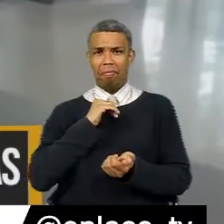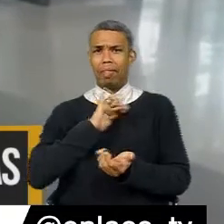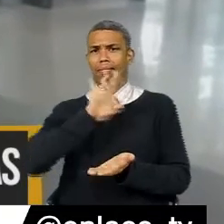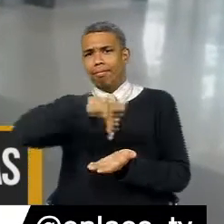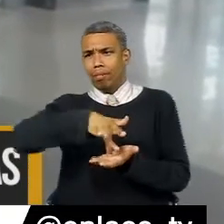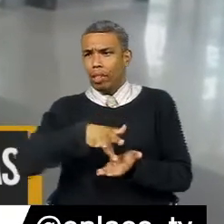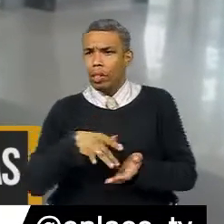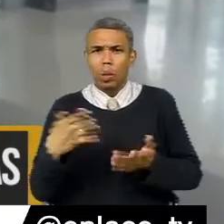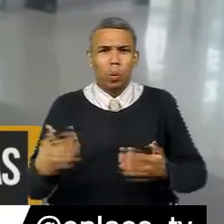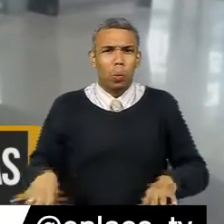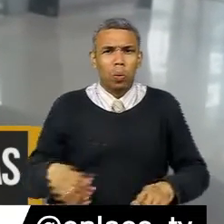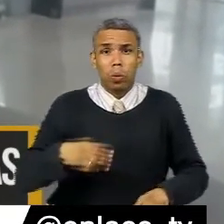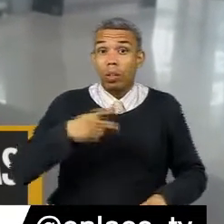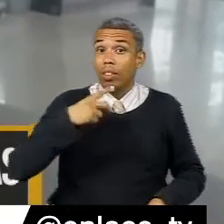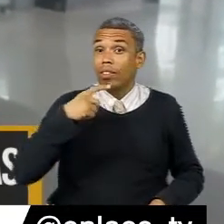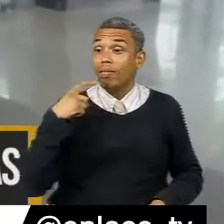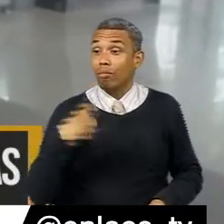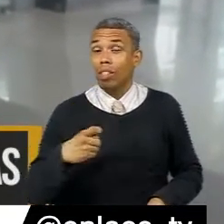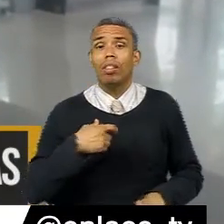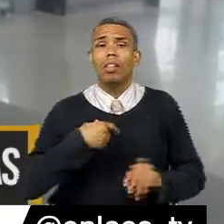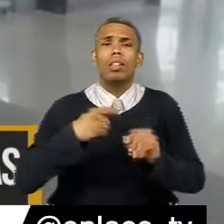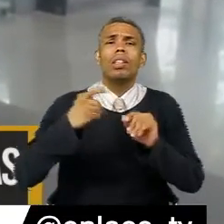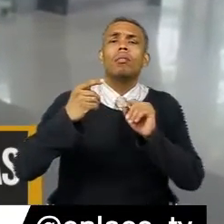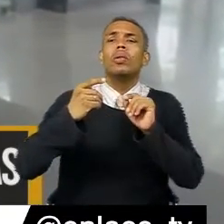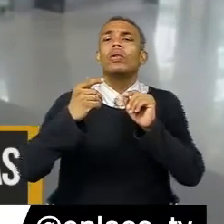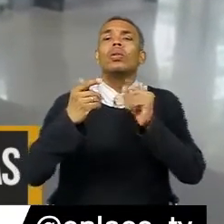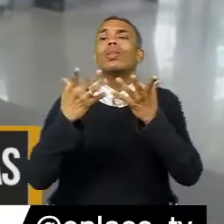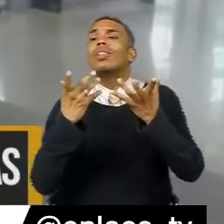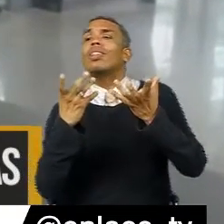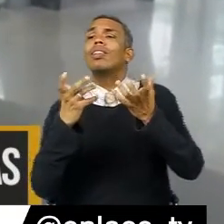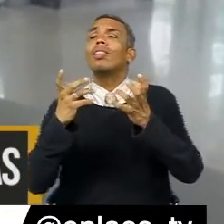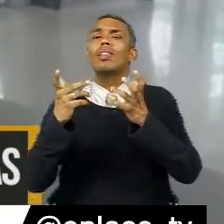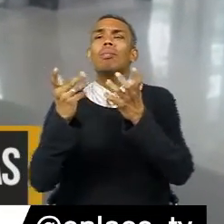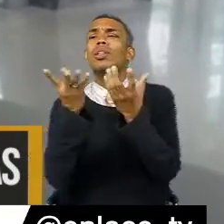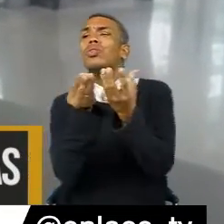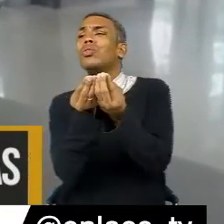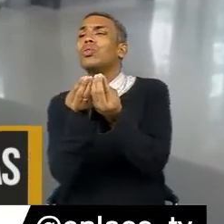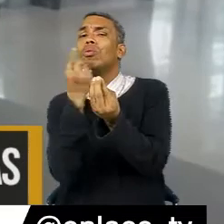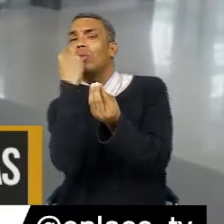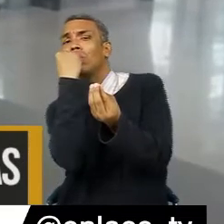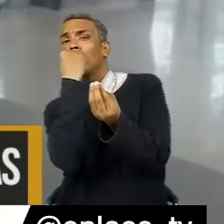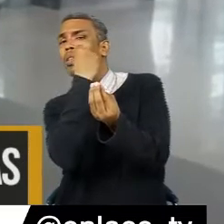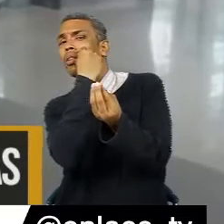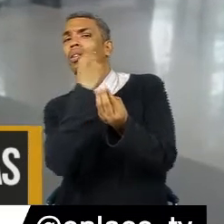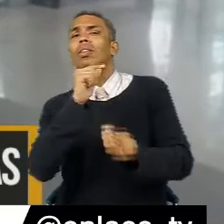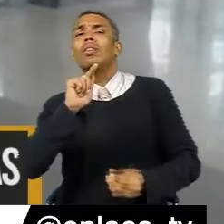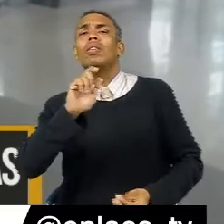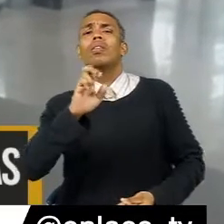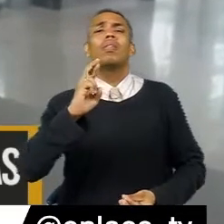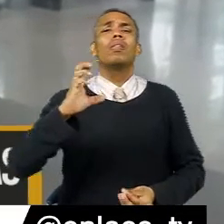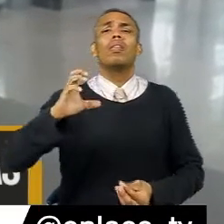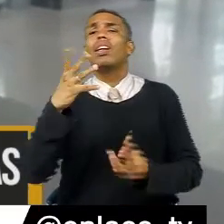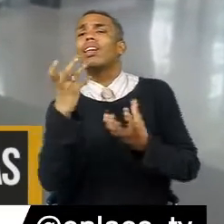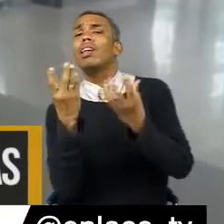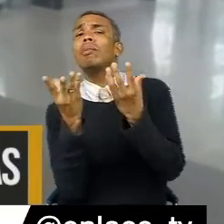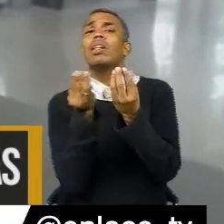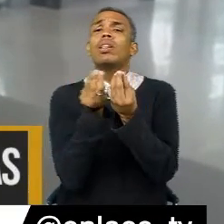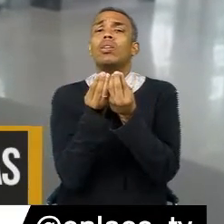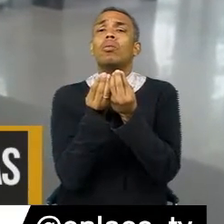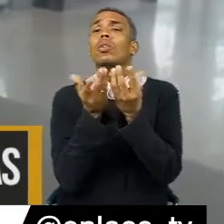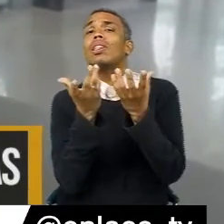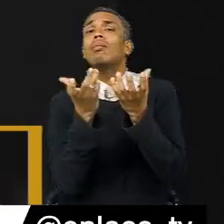medidas de seguridad, estas entrevistas con el principal jefe, el máximo comandante de las FARC y sus y miembros